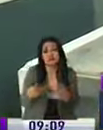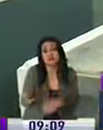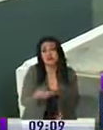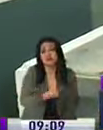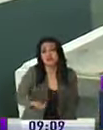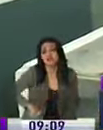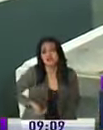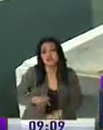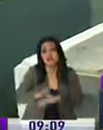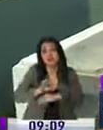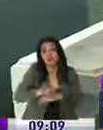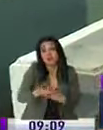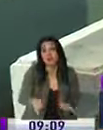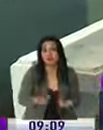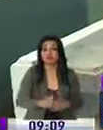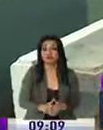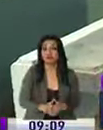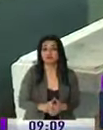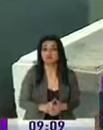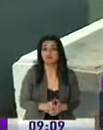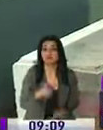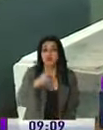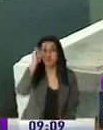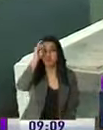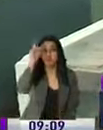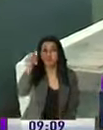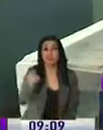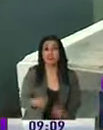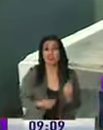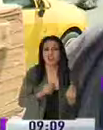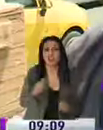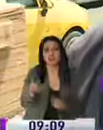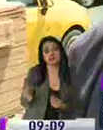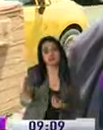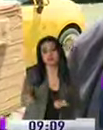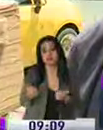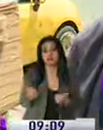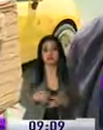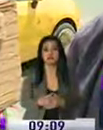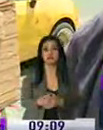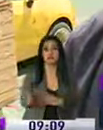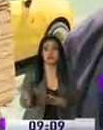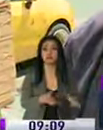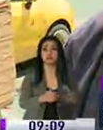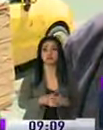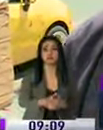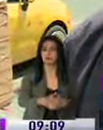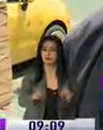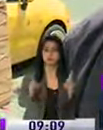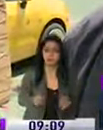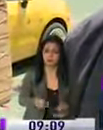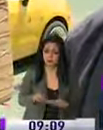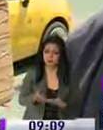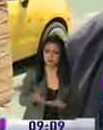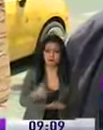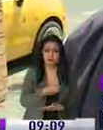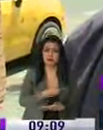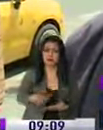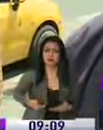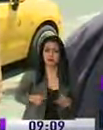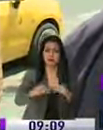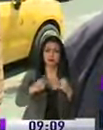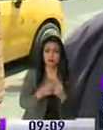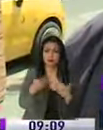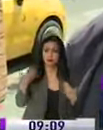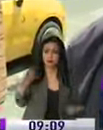es el presidente, y para mi opinión lo que él está haciendo está bien. En ningún momento le deben destituir de la